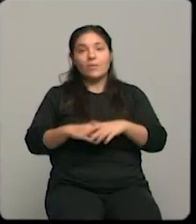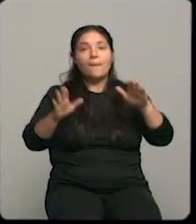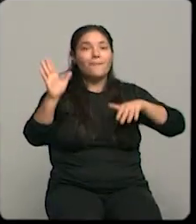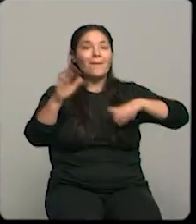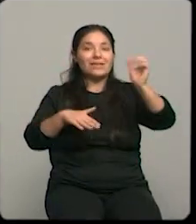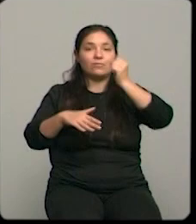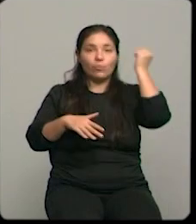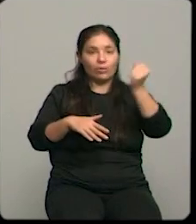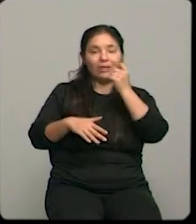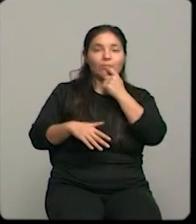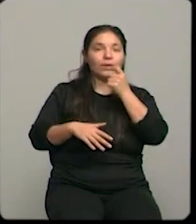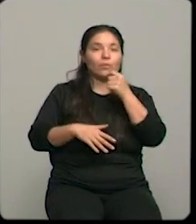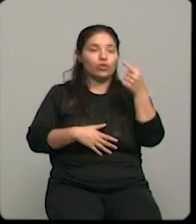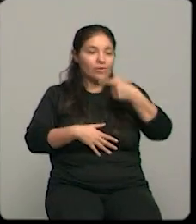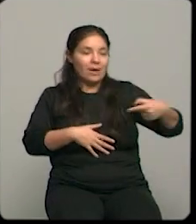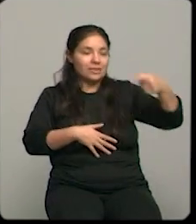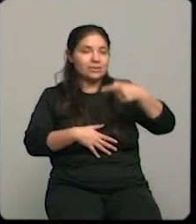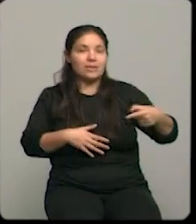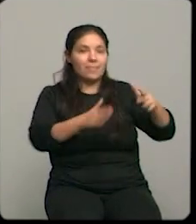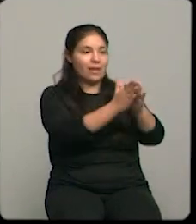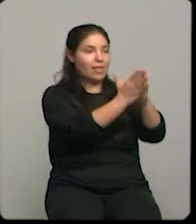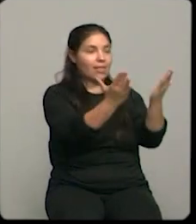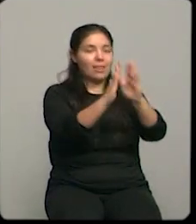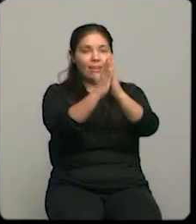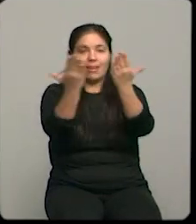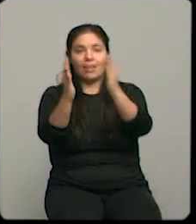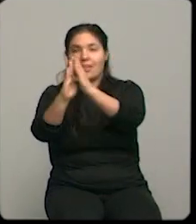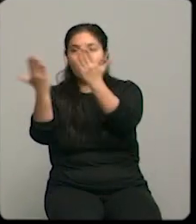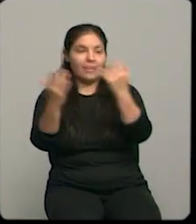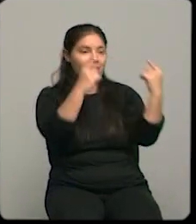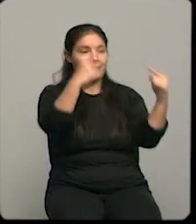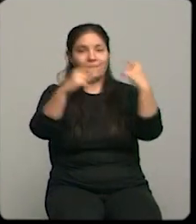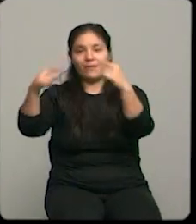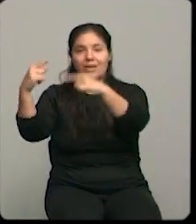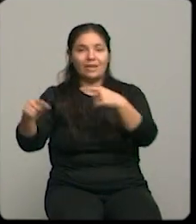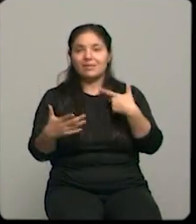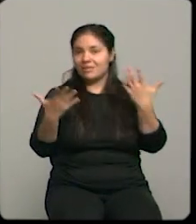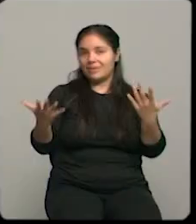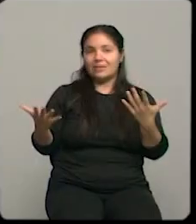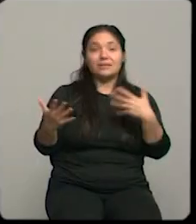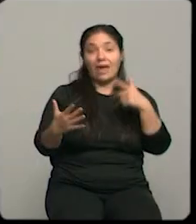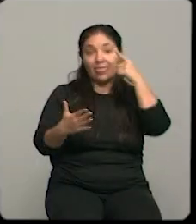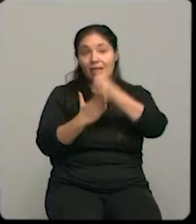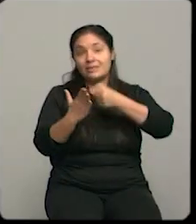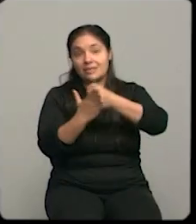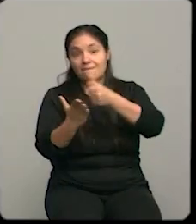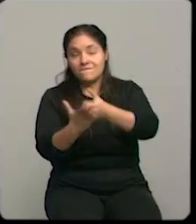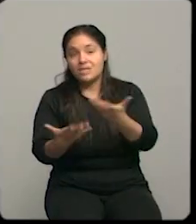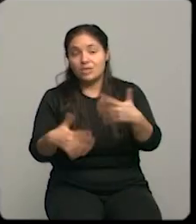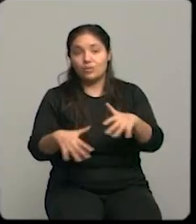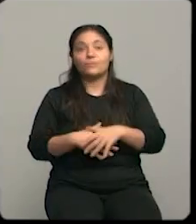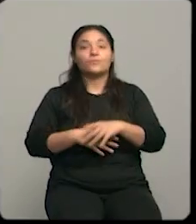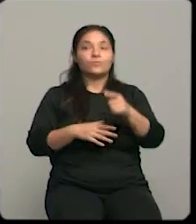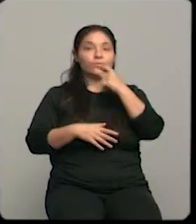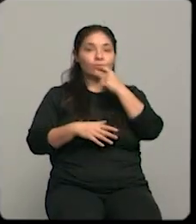es si vos cada semana tenés repertorios que te van variando y estos desafíos? Esta semana hicimos una gran sinfonía tradicional,